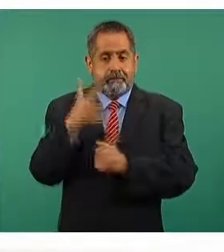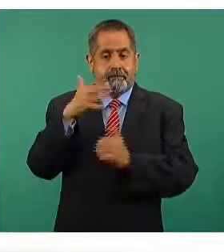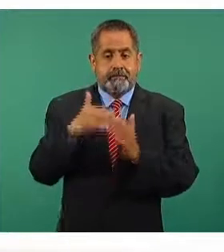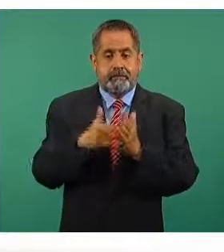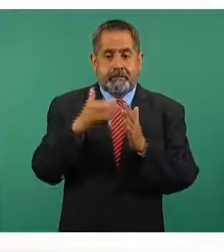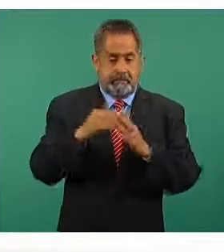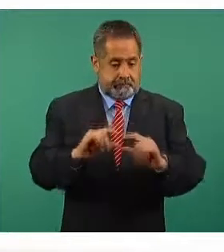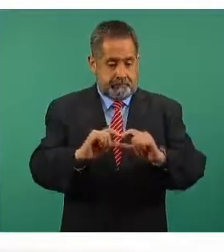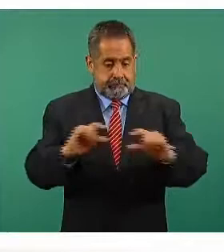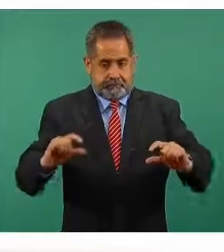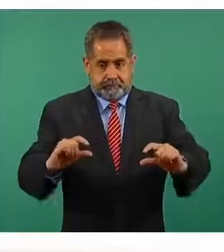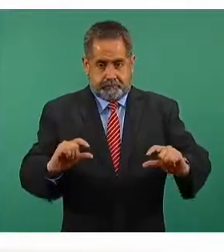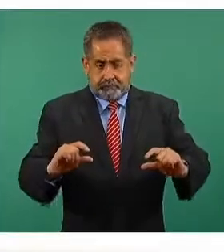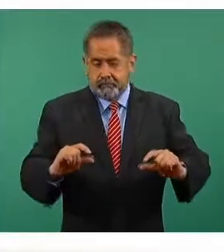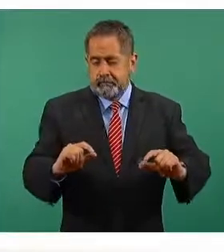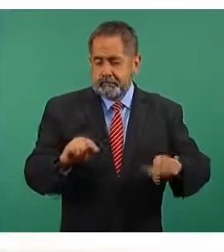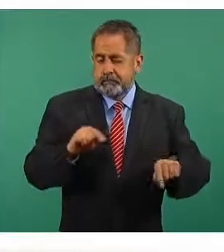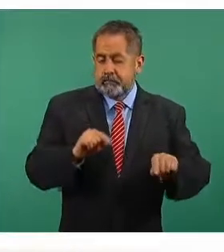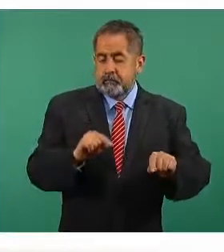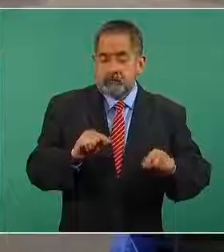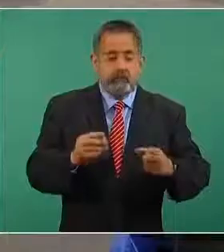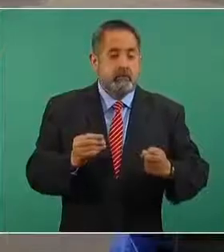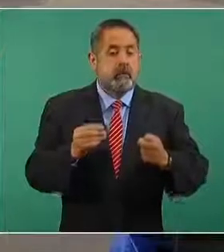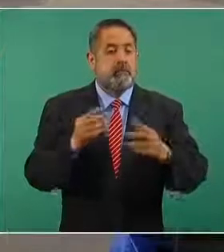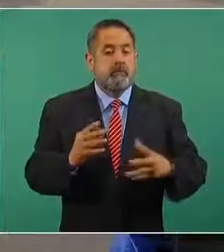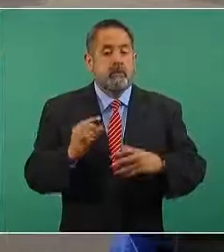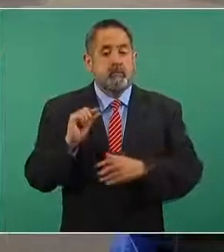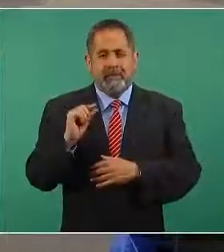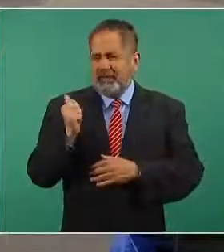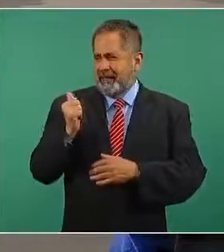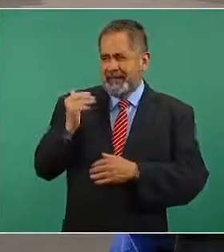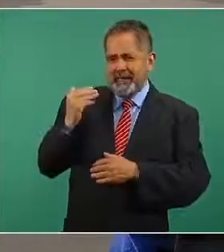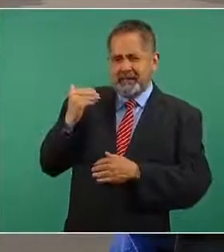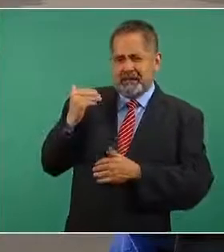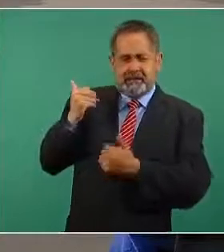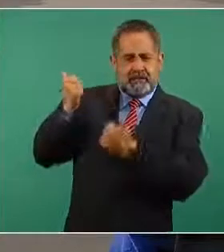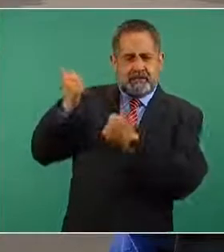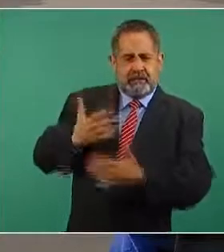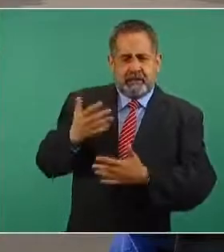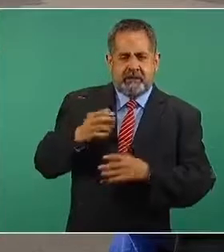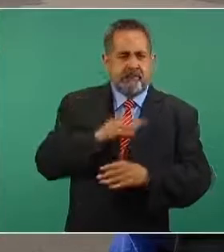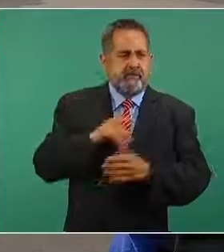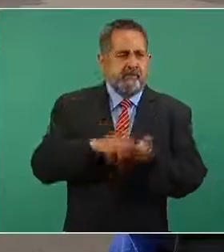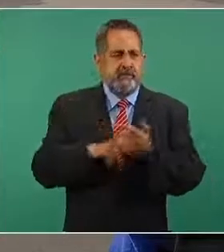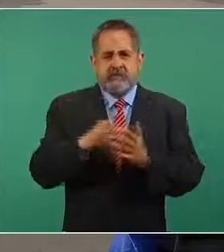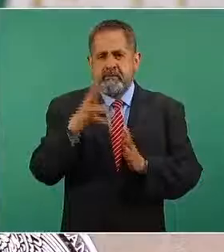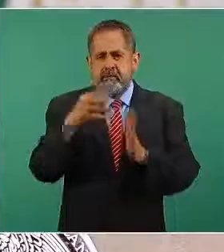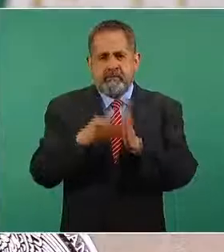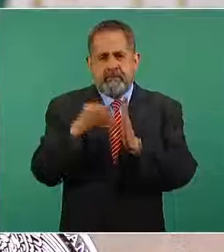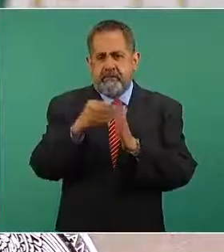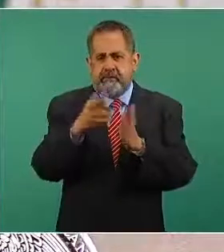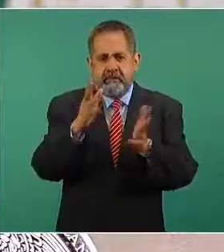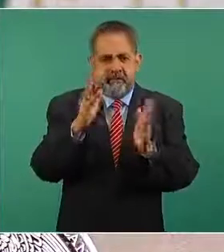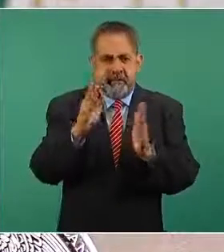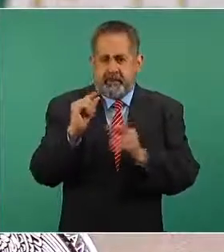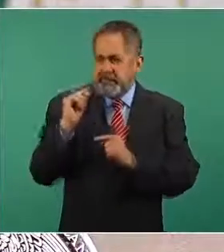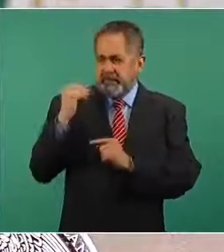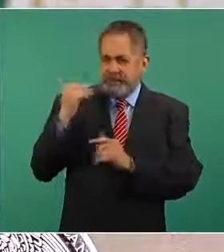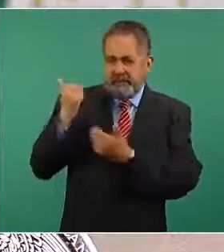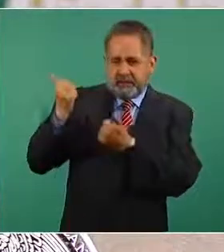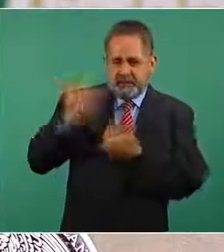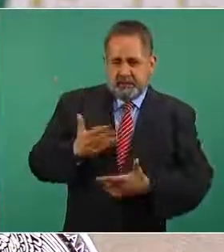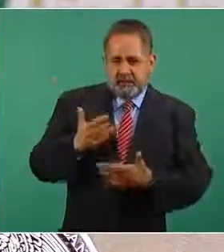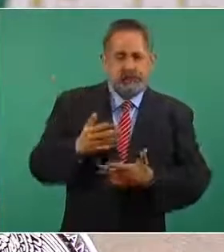de dosis, muchas fueron de reciente llegada, más de 4 millones o alrededor de 4 millones fueron